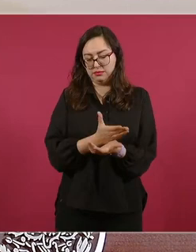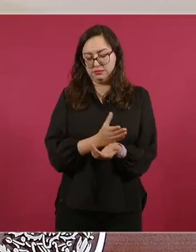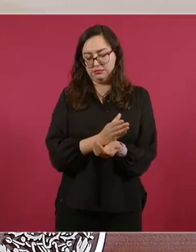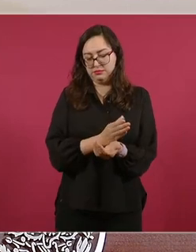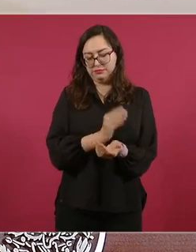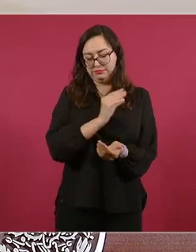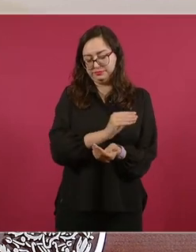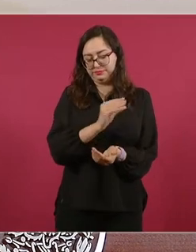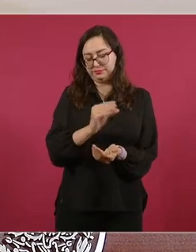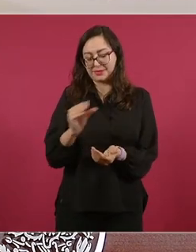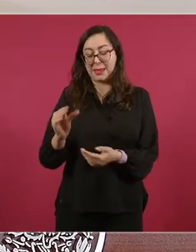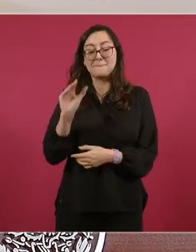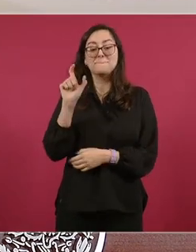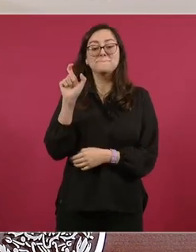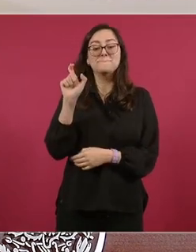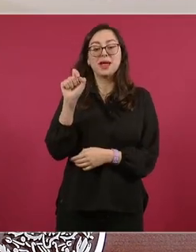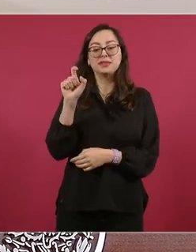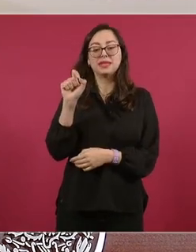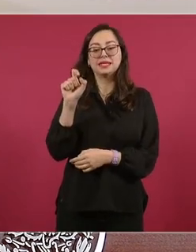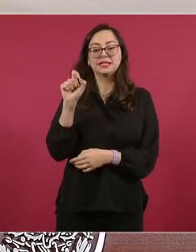lo pueden…